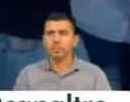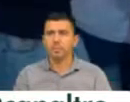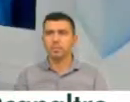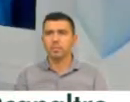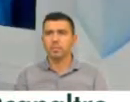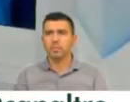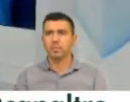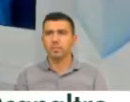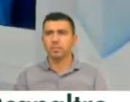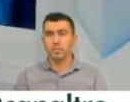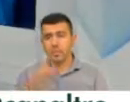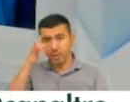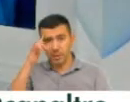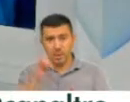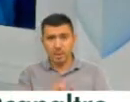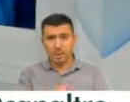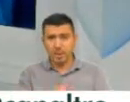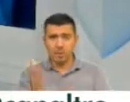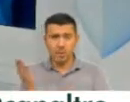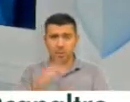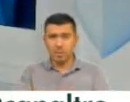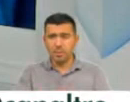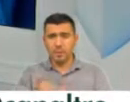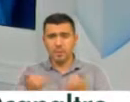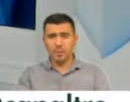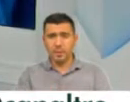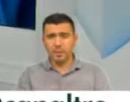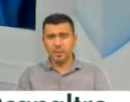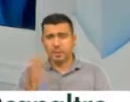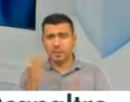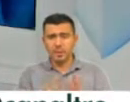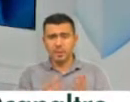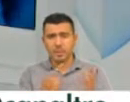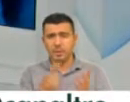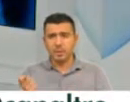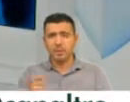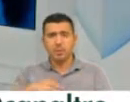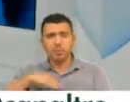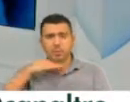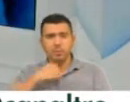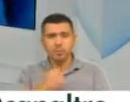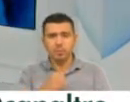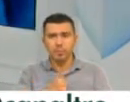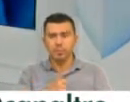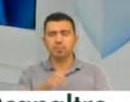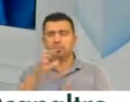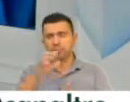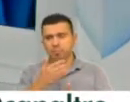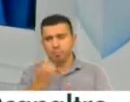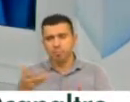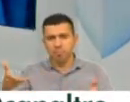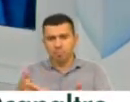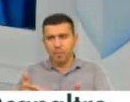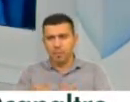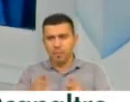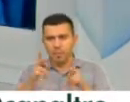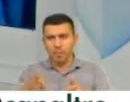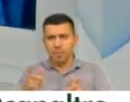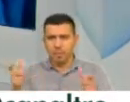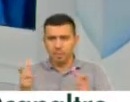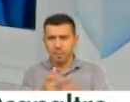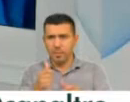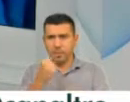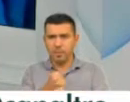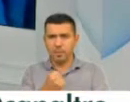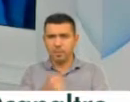Se estima que al finalizar la jornada las 3,200 vacantes laborales hayan contribuido a disminuir en la tasa de desempleo en Bucaramanga. Esta es toda